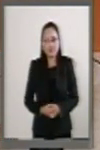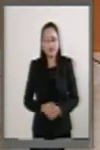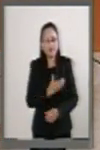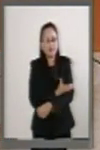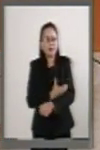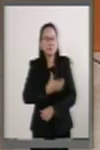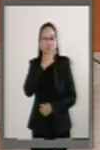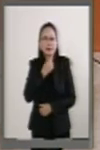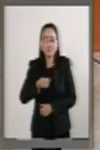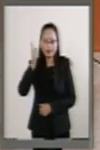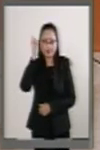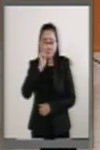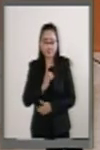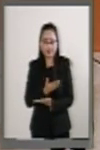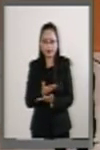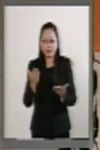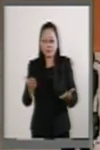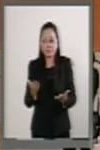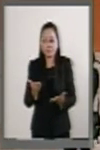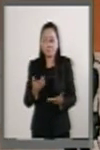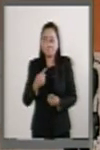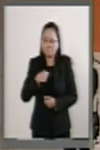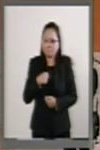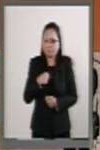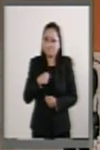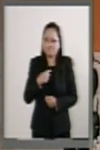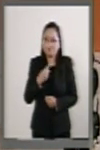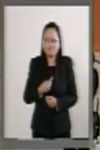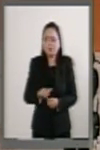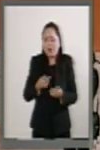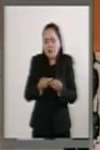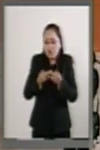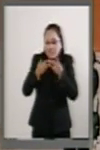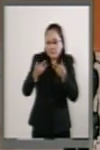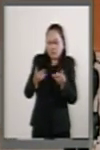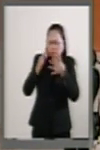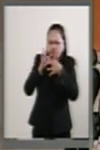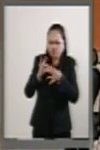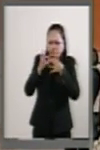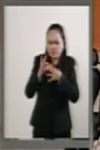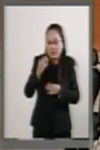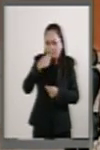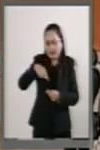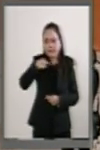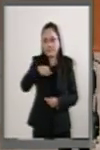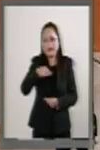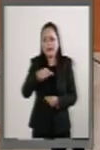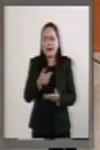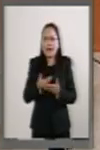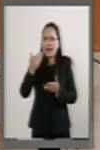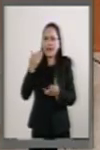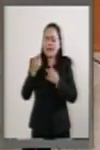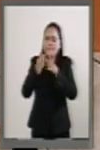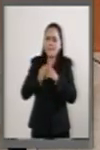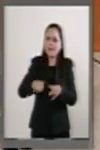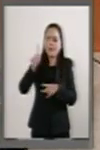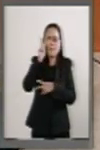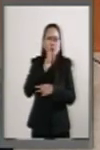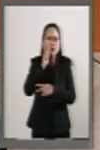Compañeras y compañeros, permítanme contarles una historia. Todo comenzó cuando